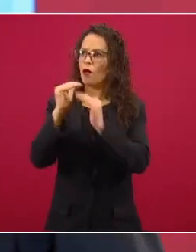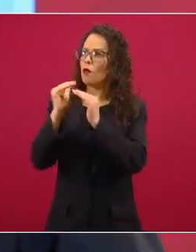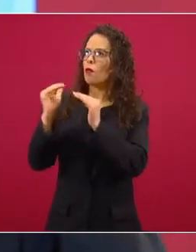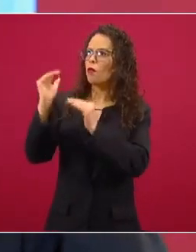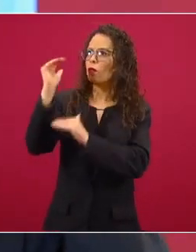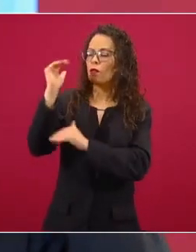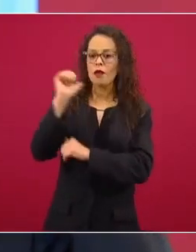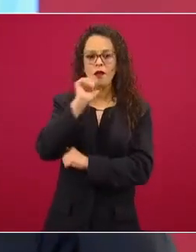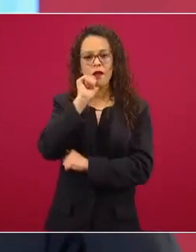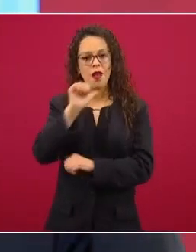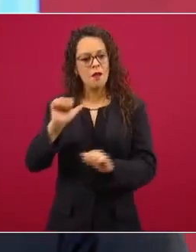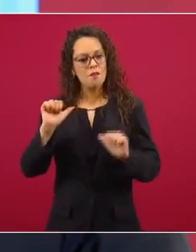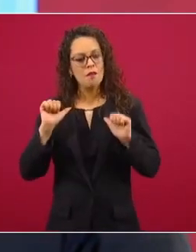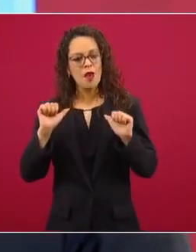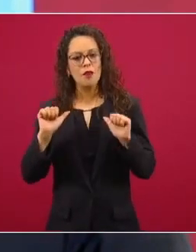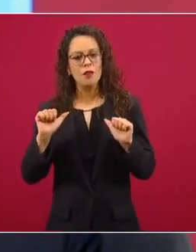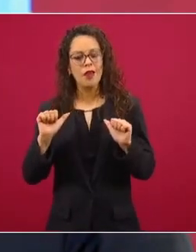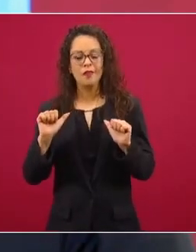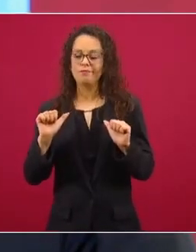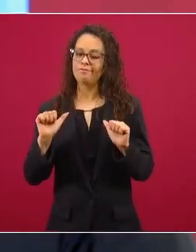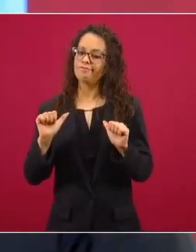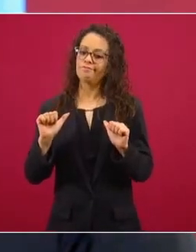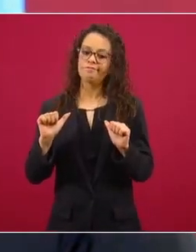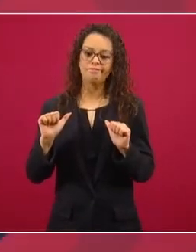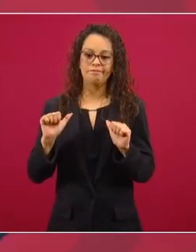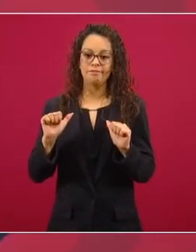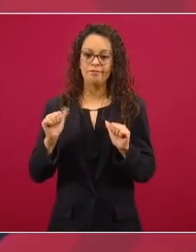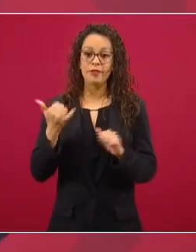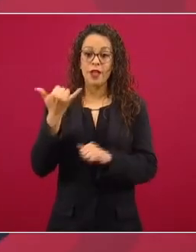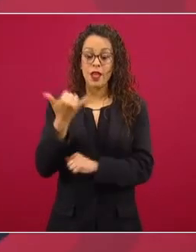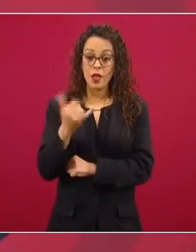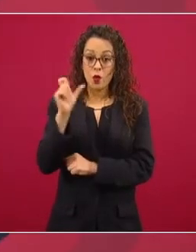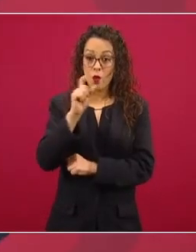Y cuando pagaban se les devolvían